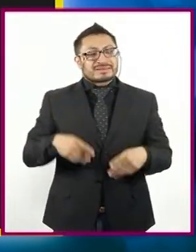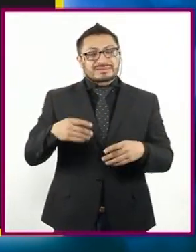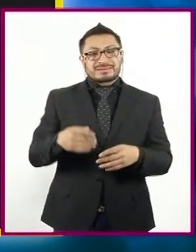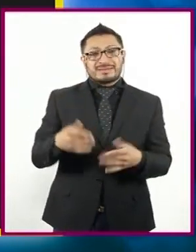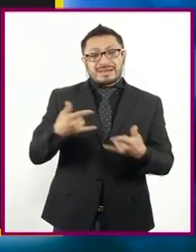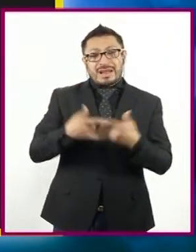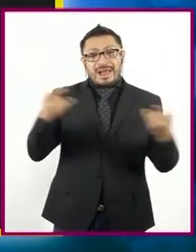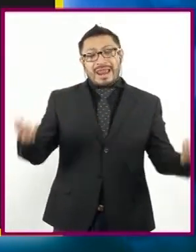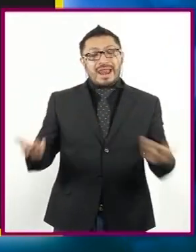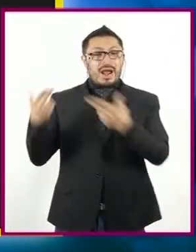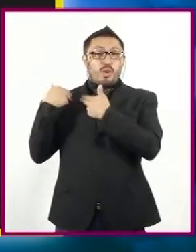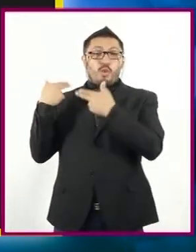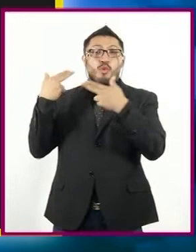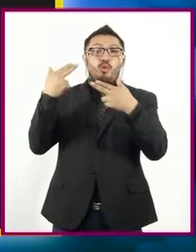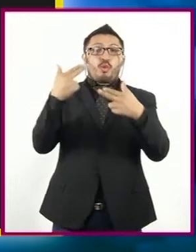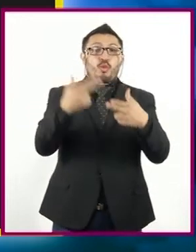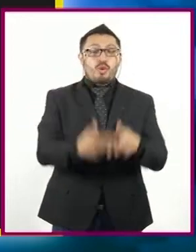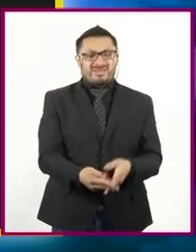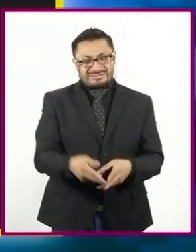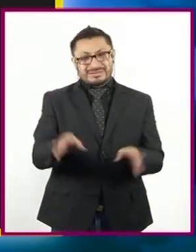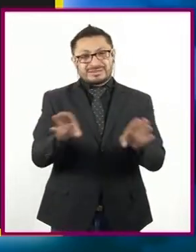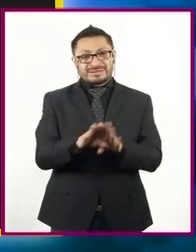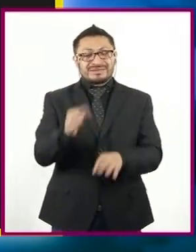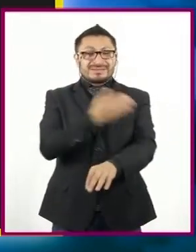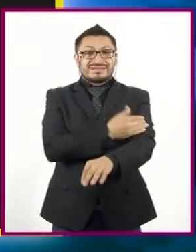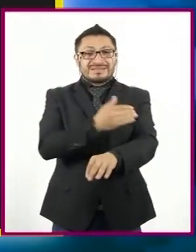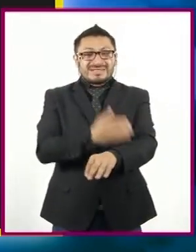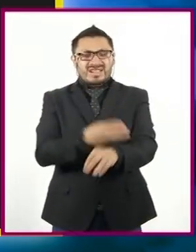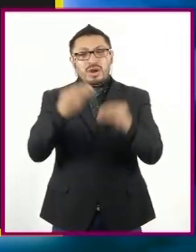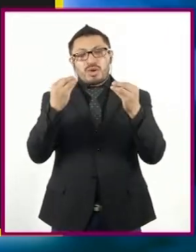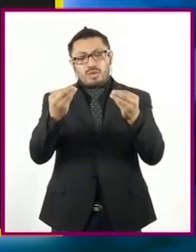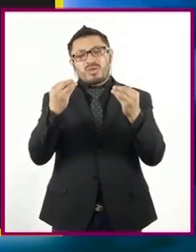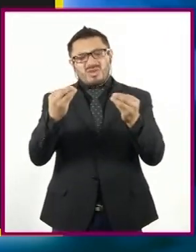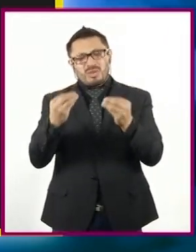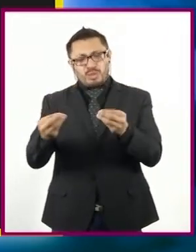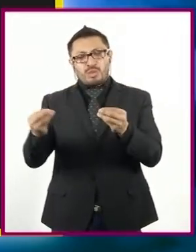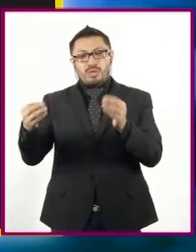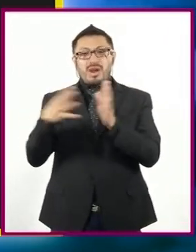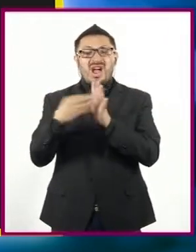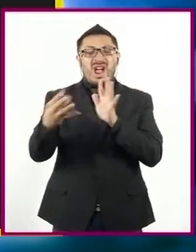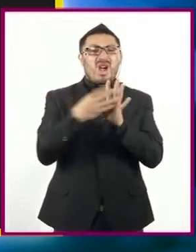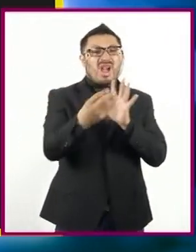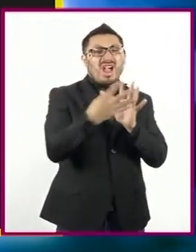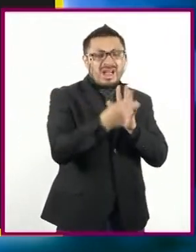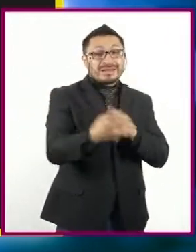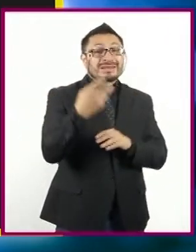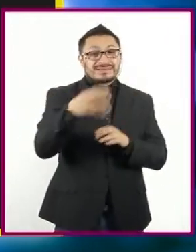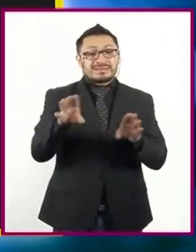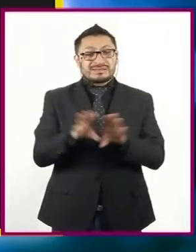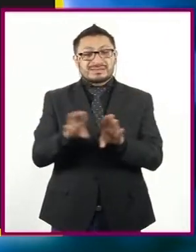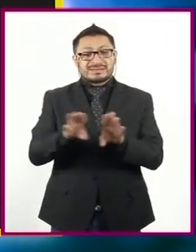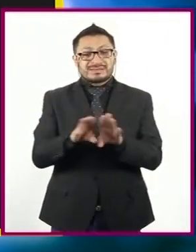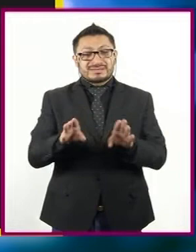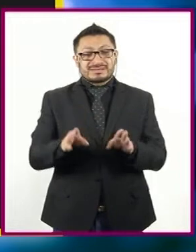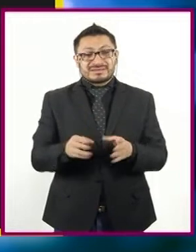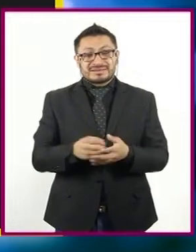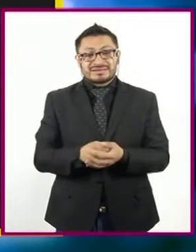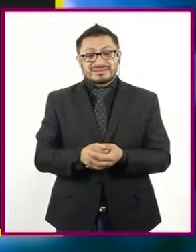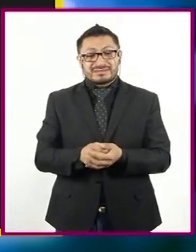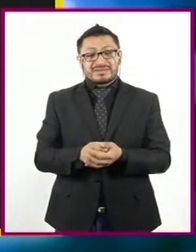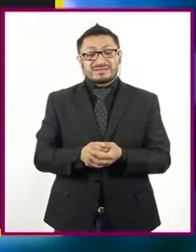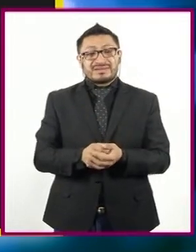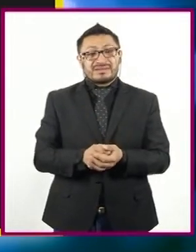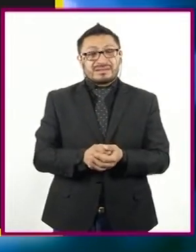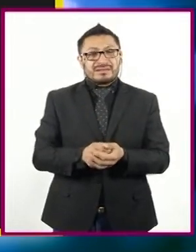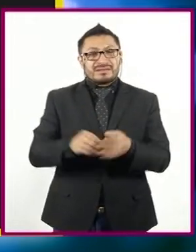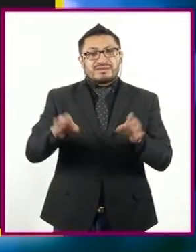de su historia, ha sido acompañado por muchas pandemias que han sido objeto de interés por parte del arte y los artistas, quienes han